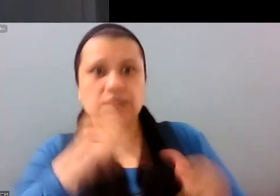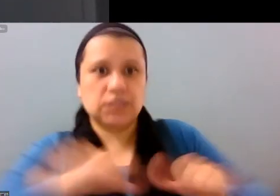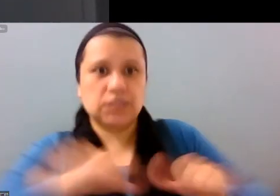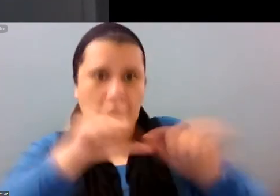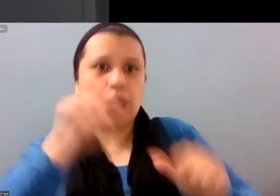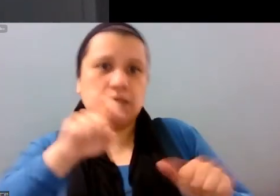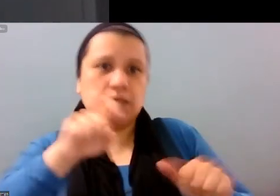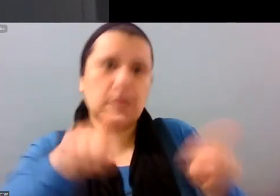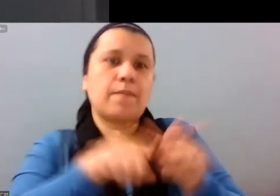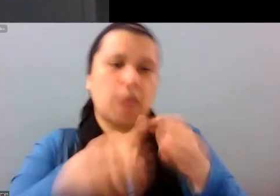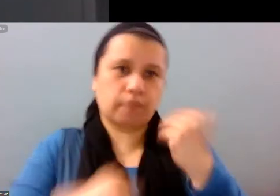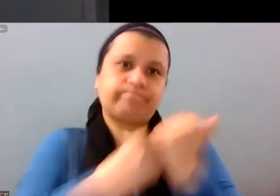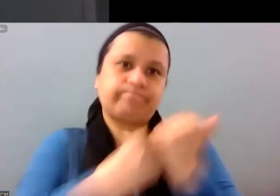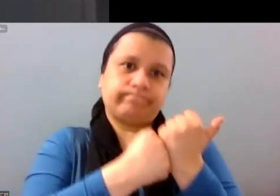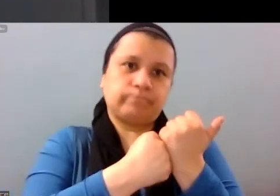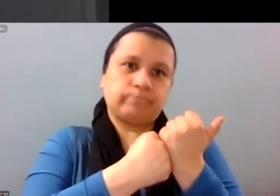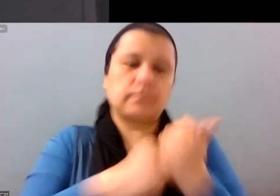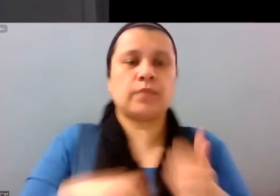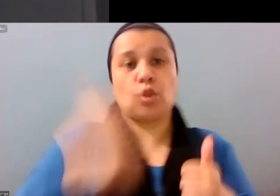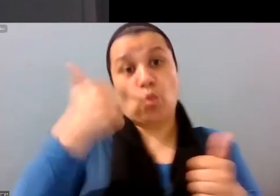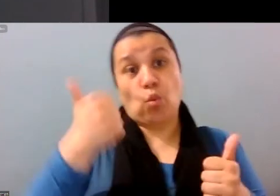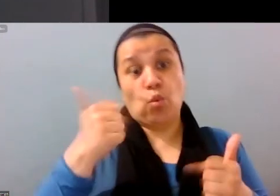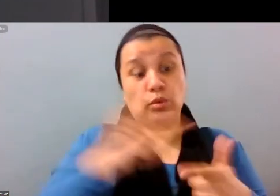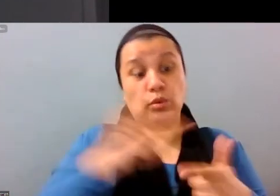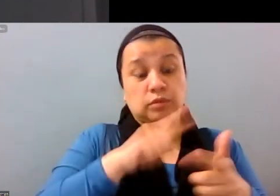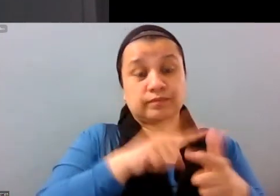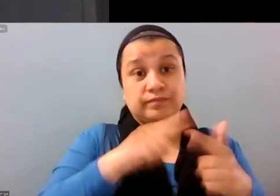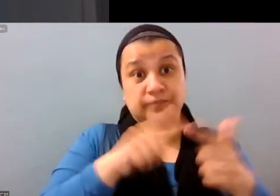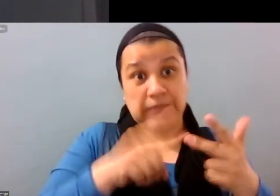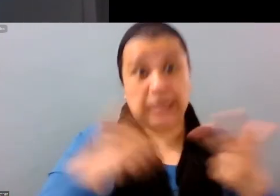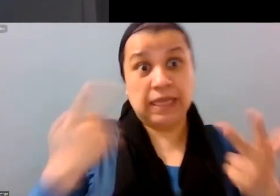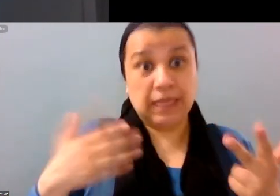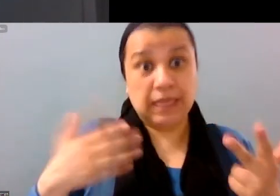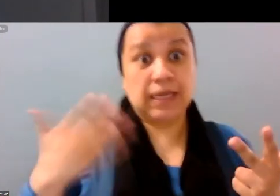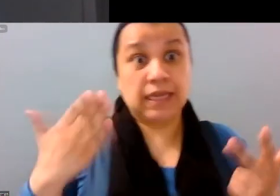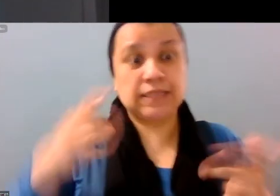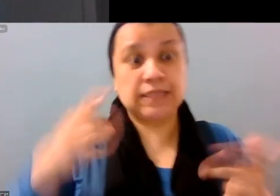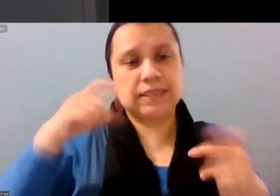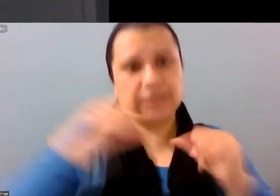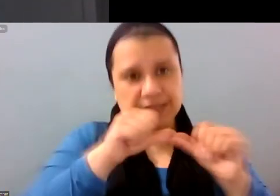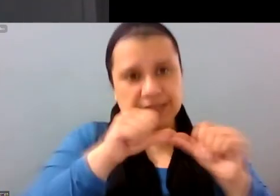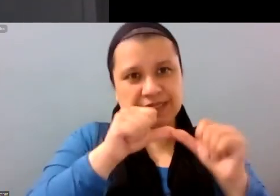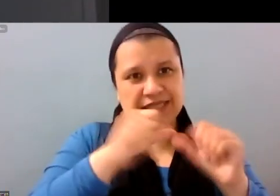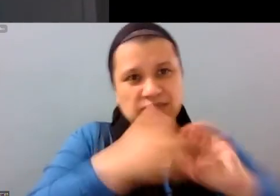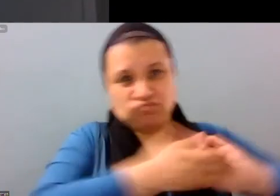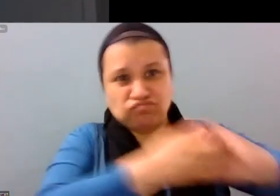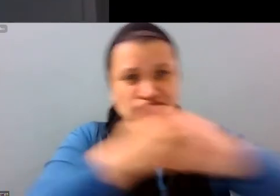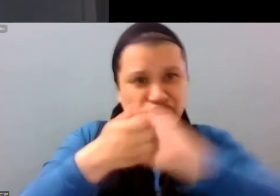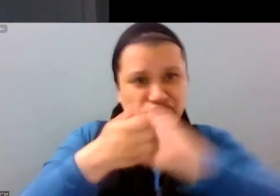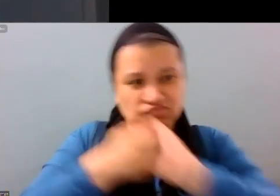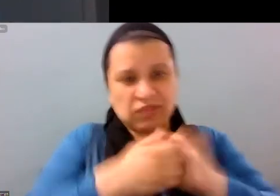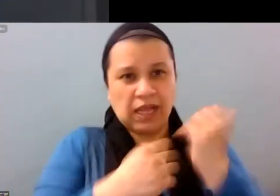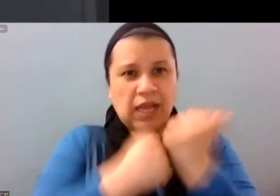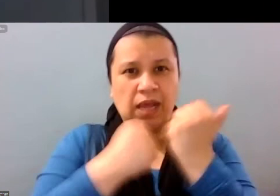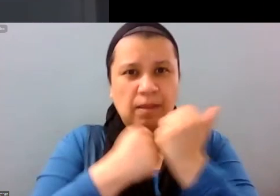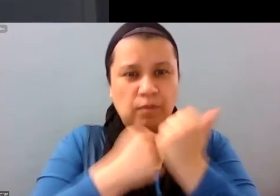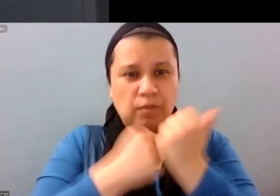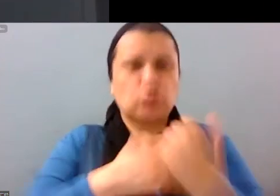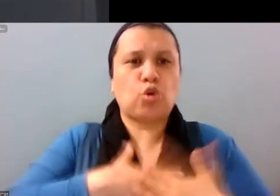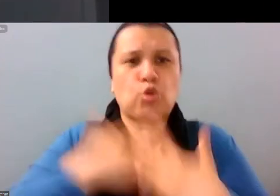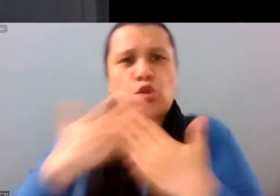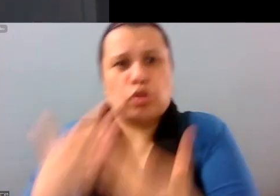otro eje importantísimo es continuar entretejiendo las redes de apoyo ahora lo vimos la disposición que tenemos tanto